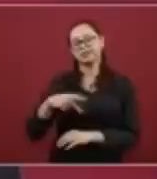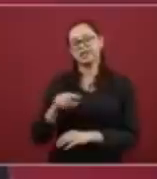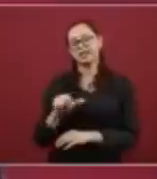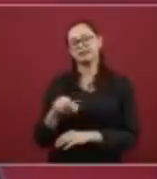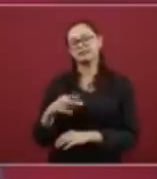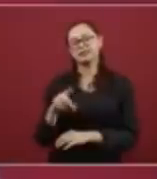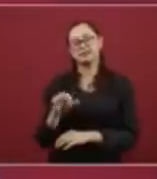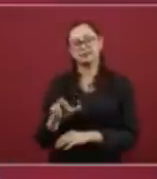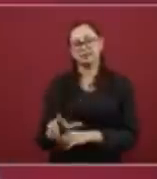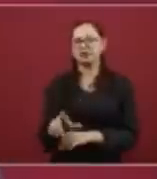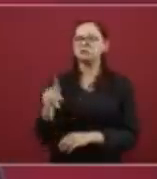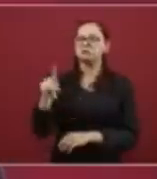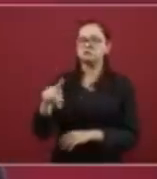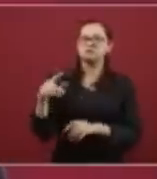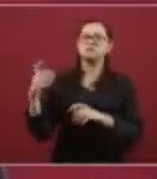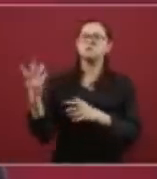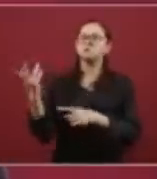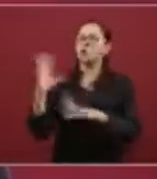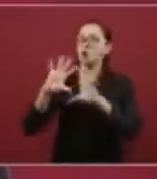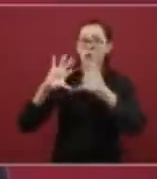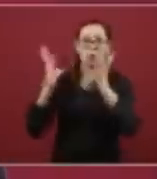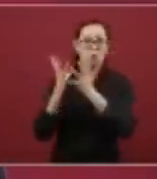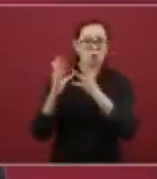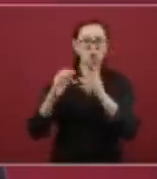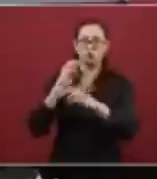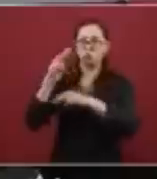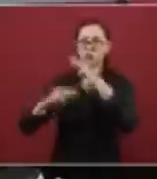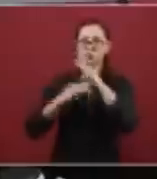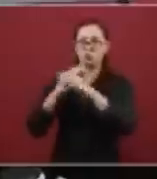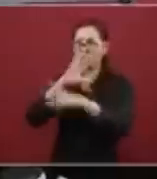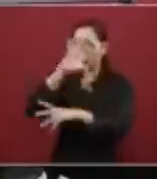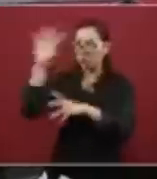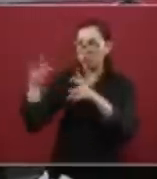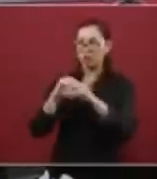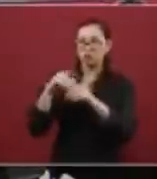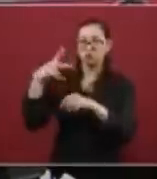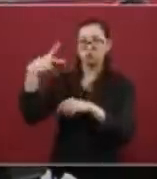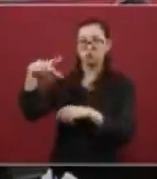reunirse en la Ciudad de México.